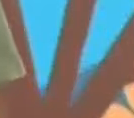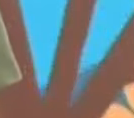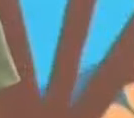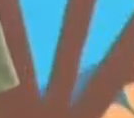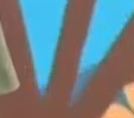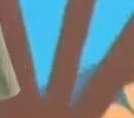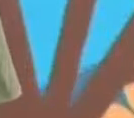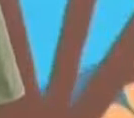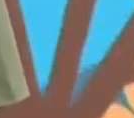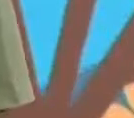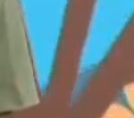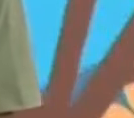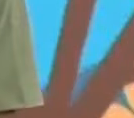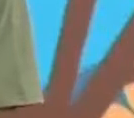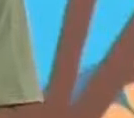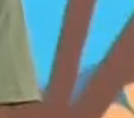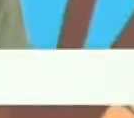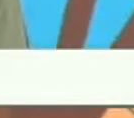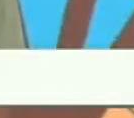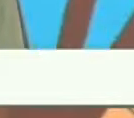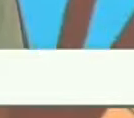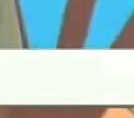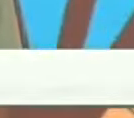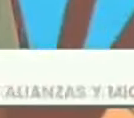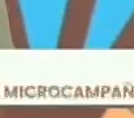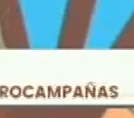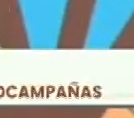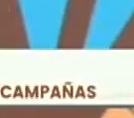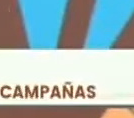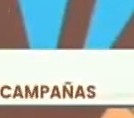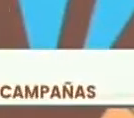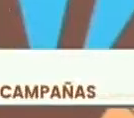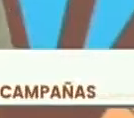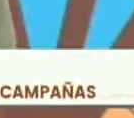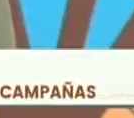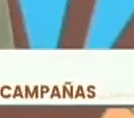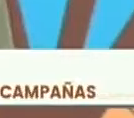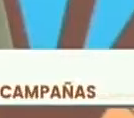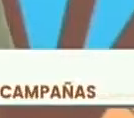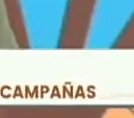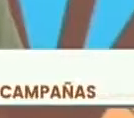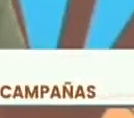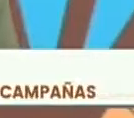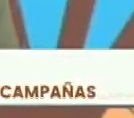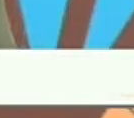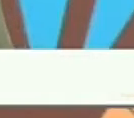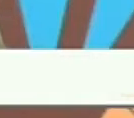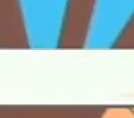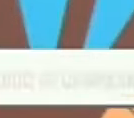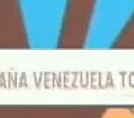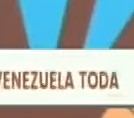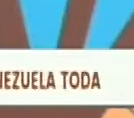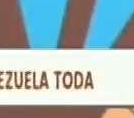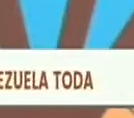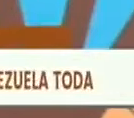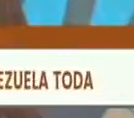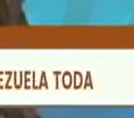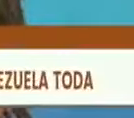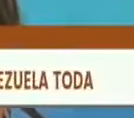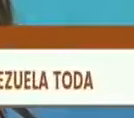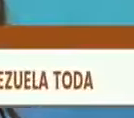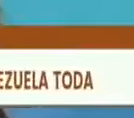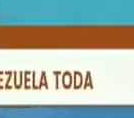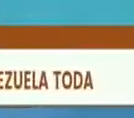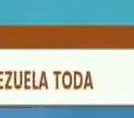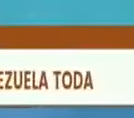unidad nacional. Génesis, cuéntanos, ¿cómo ha estado tu experiencia? ¿Cuál es el balance de esta campaña? Bueno, saludamos con mucho amor a